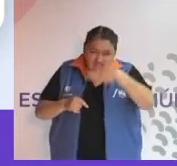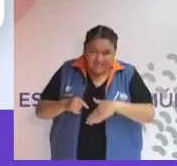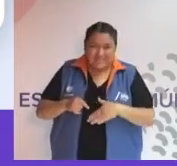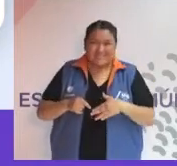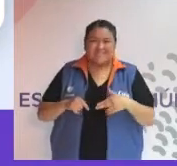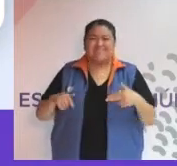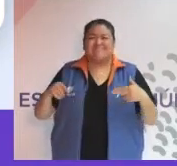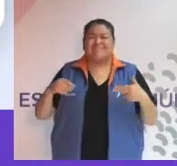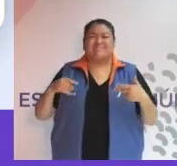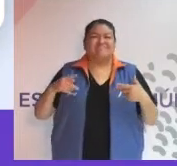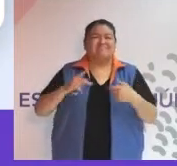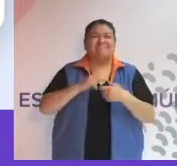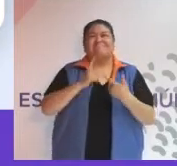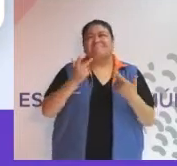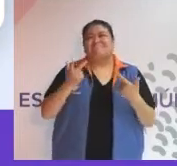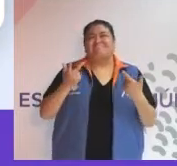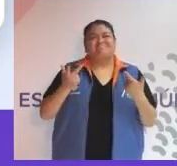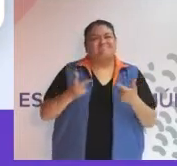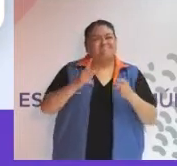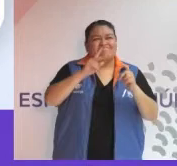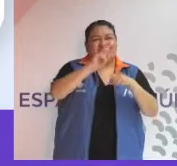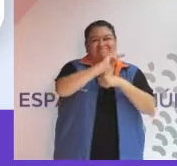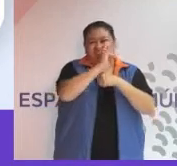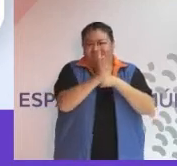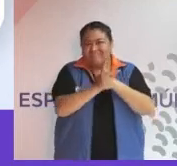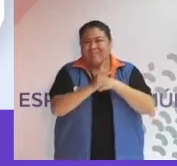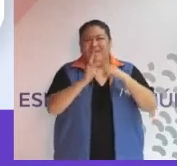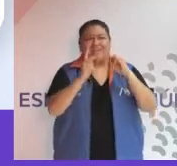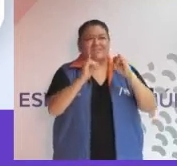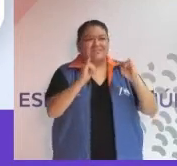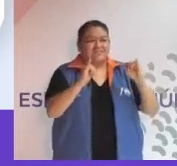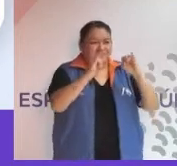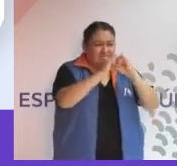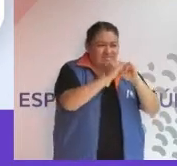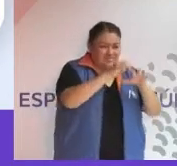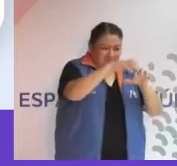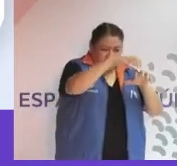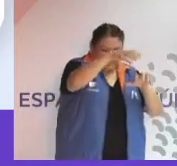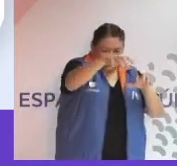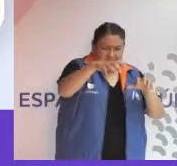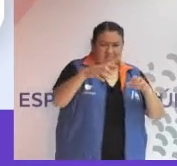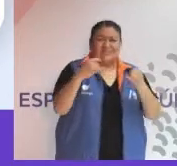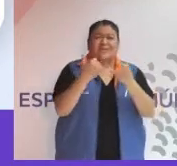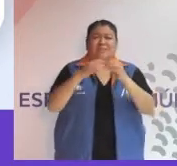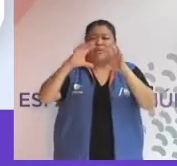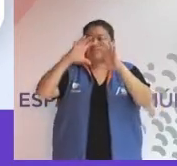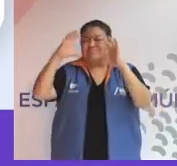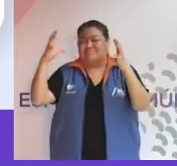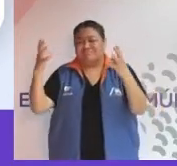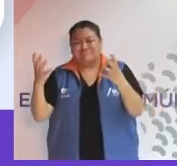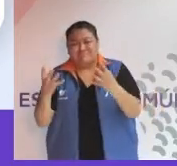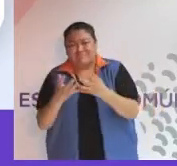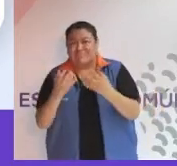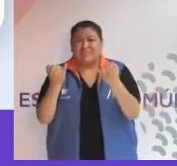de confianza en todas las grandes instituciones a nivel global. Tampoco es un tema